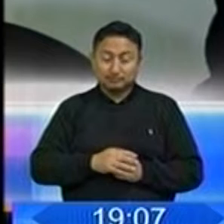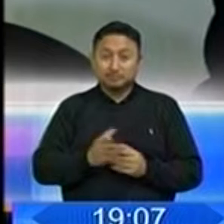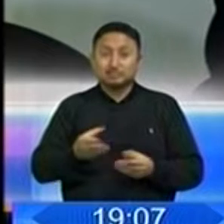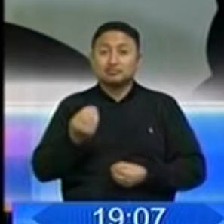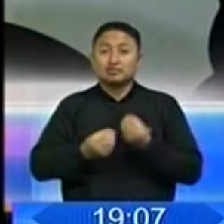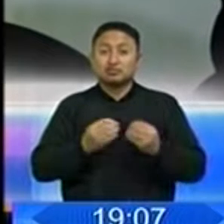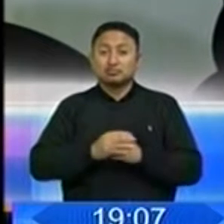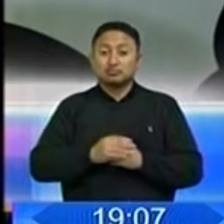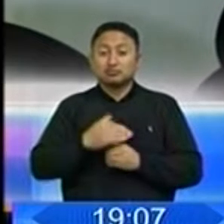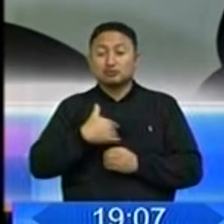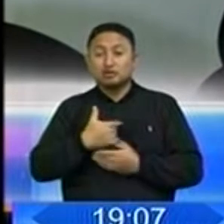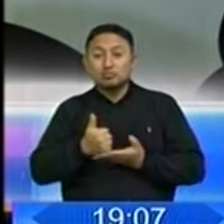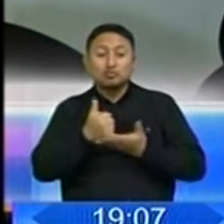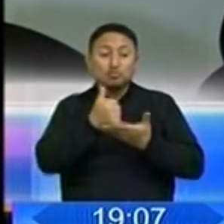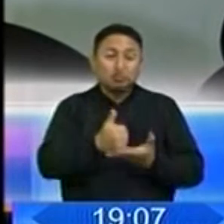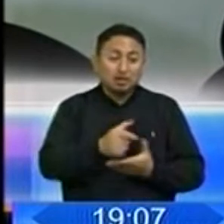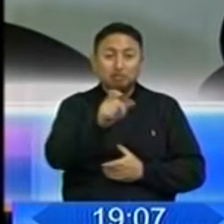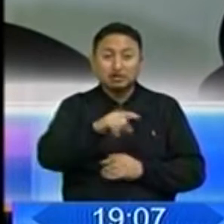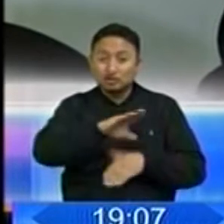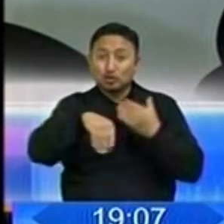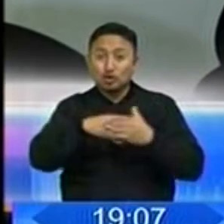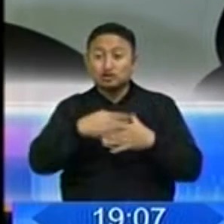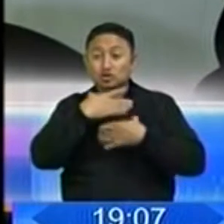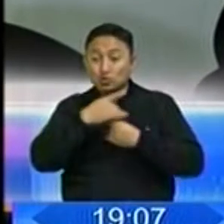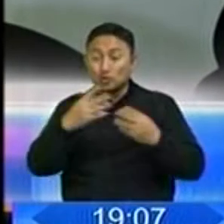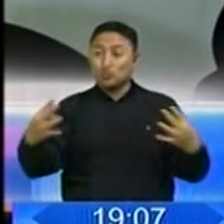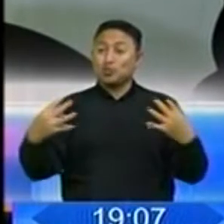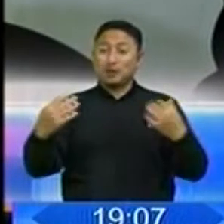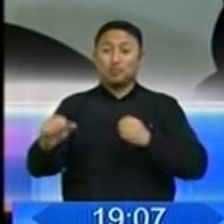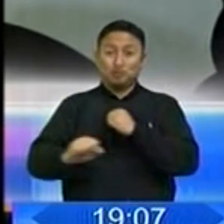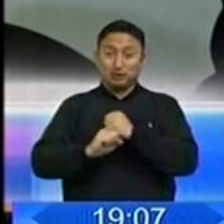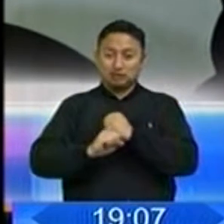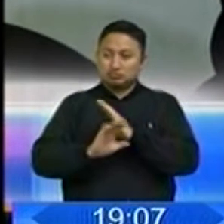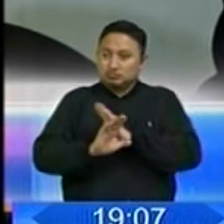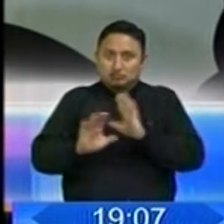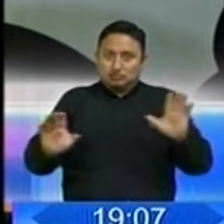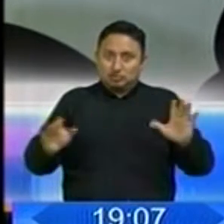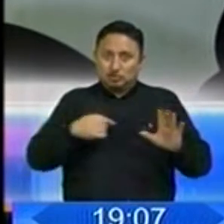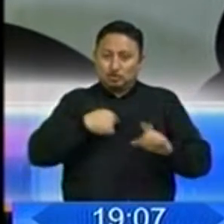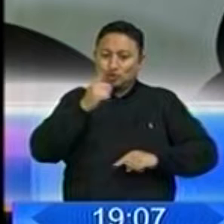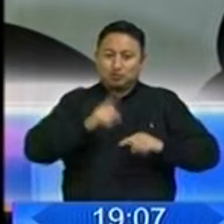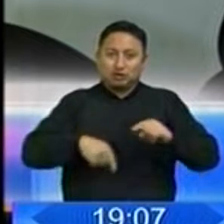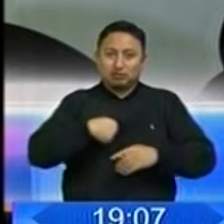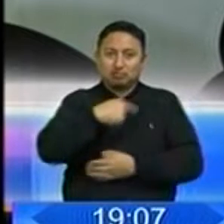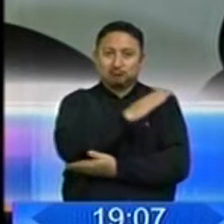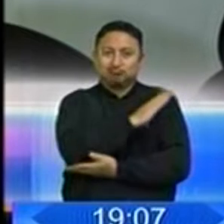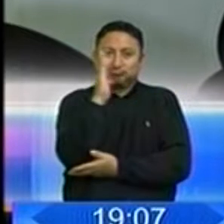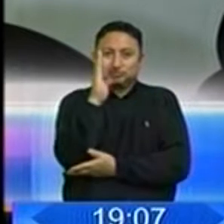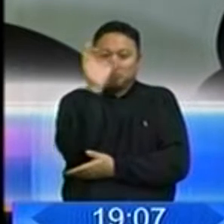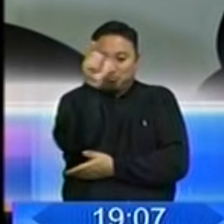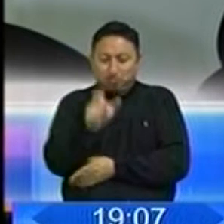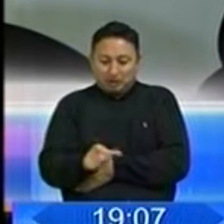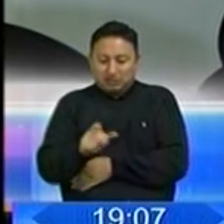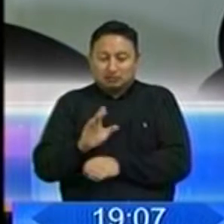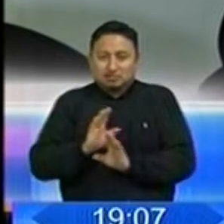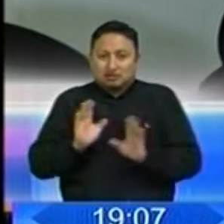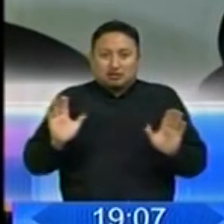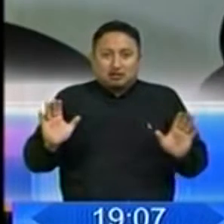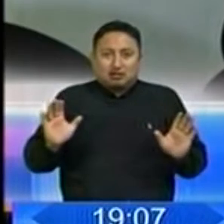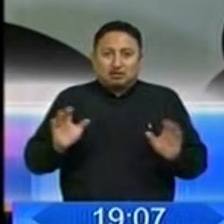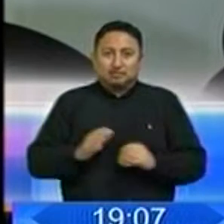de afecto de ciertos sectores. Pero nosotros no juzgamos por afecto o por desafecto. Nosotros